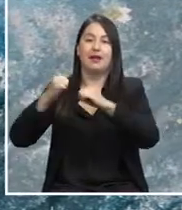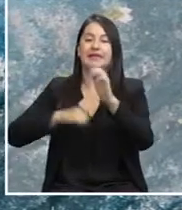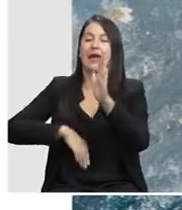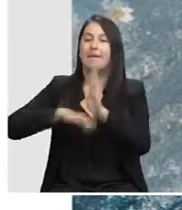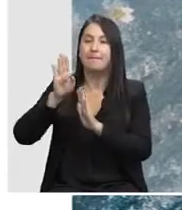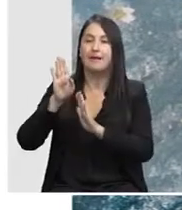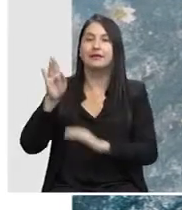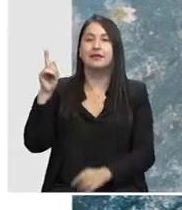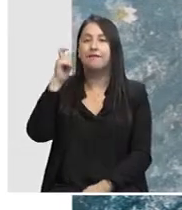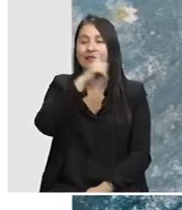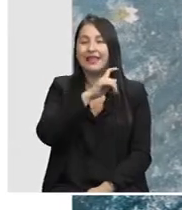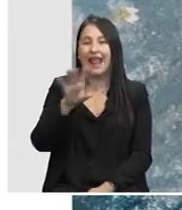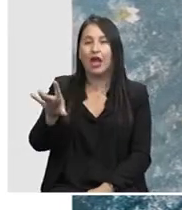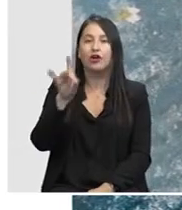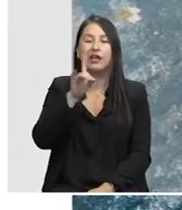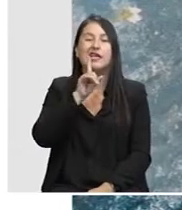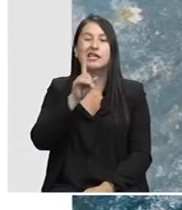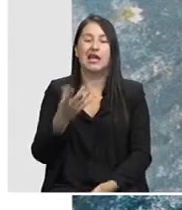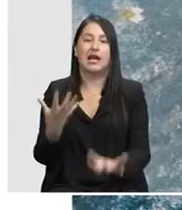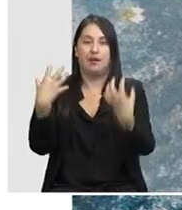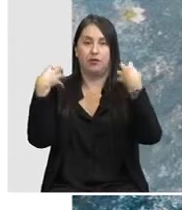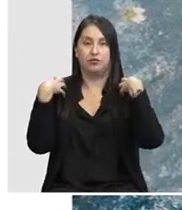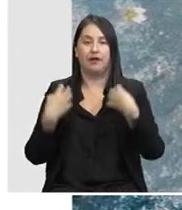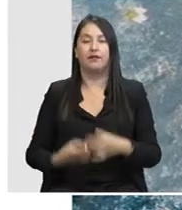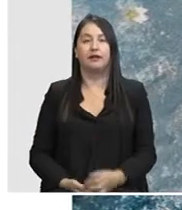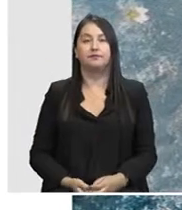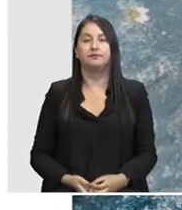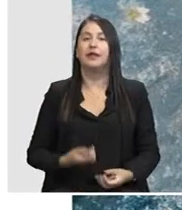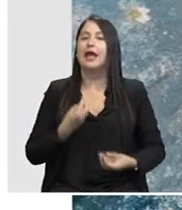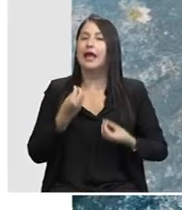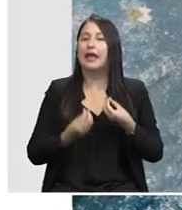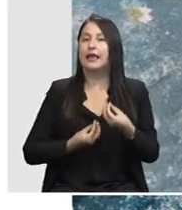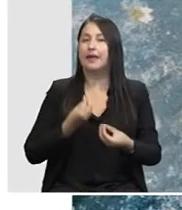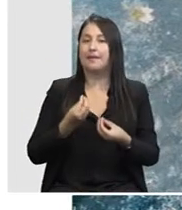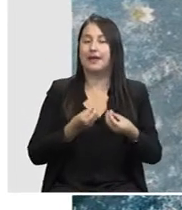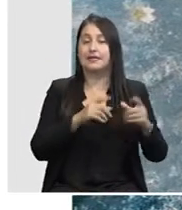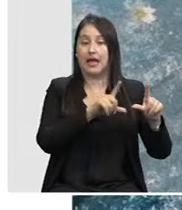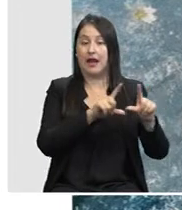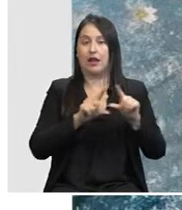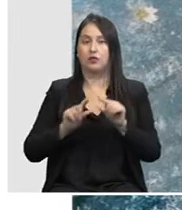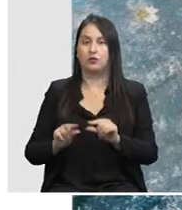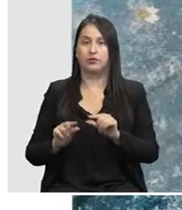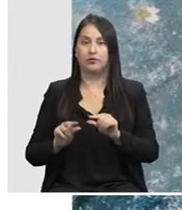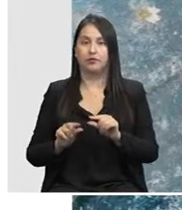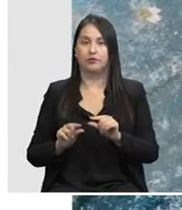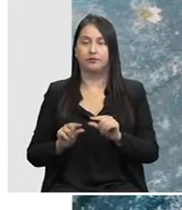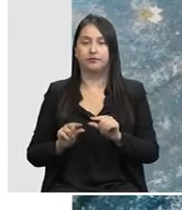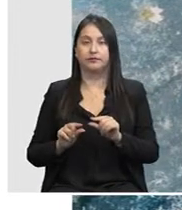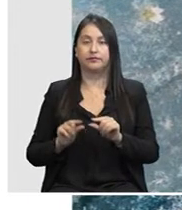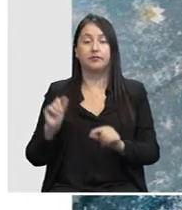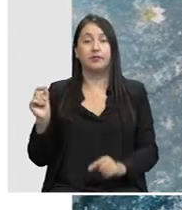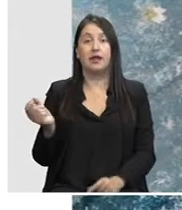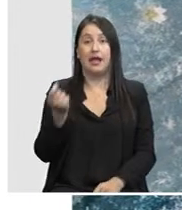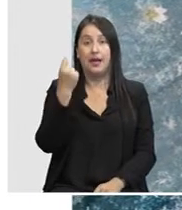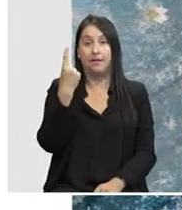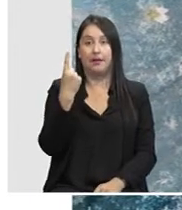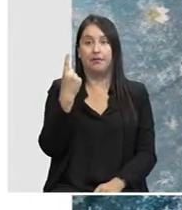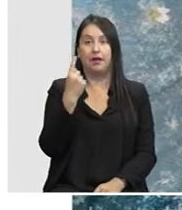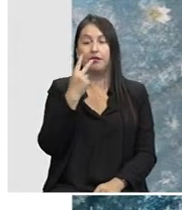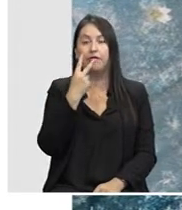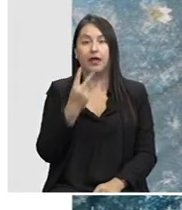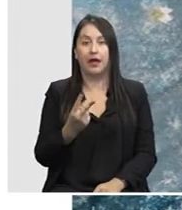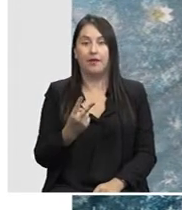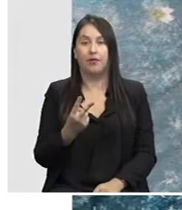la responsabilidad. Entonces, ¿qué pasa si reducimos de esa forma? Primero veamos, okay, cómo